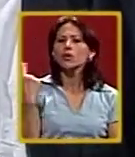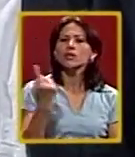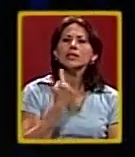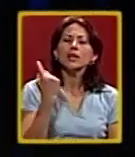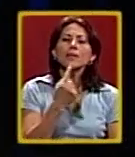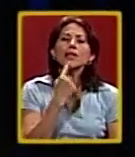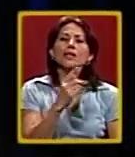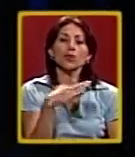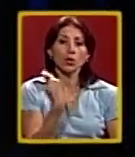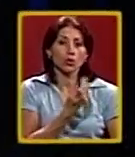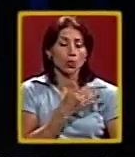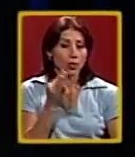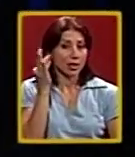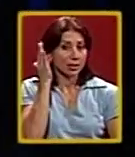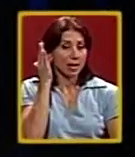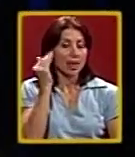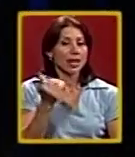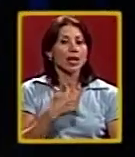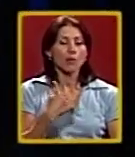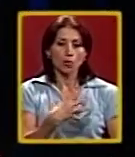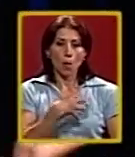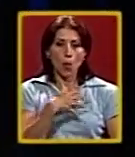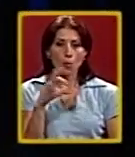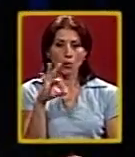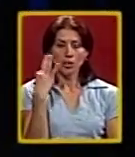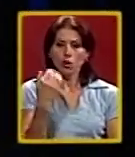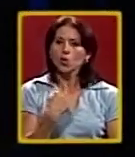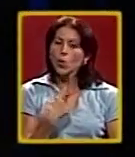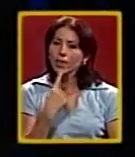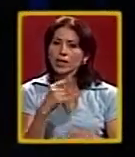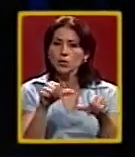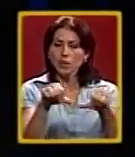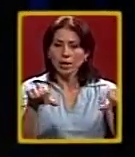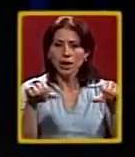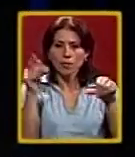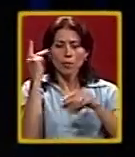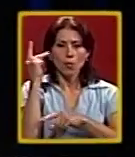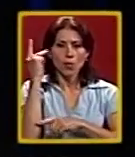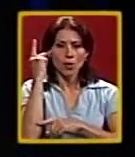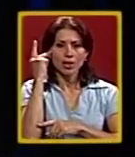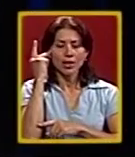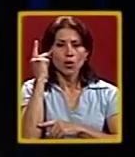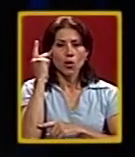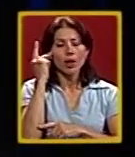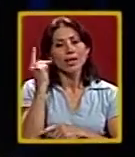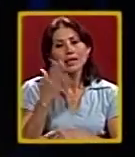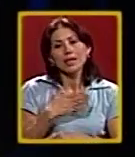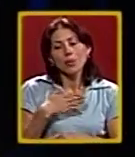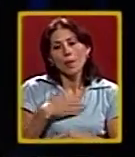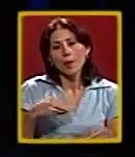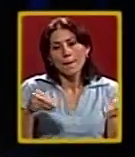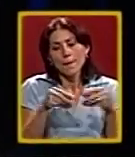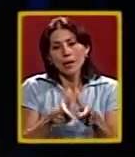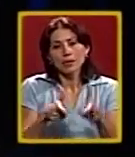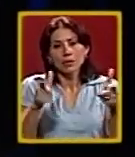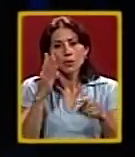un propio estilo. Lo he dicho, bueno, en el campo político, que ha sido tal vez mi mayor